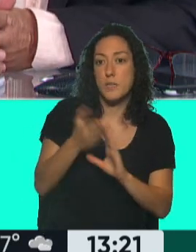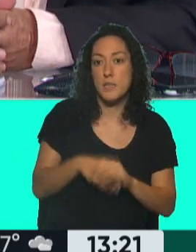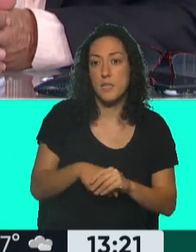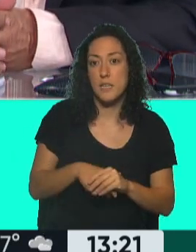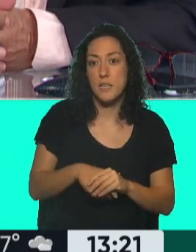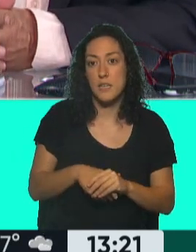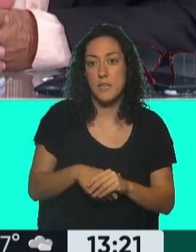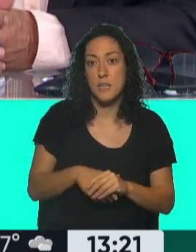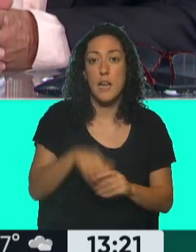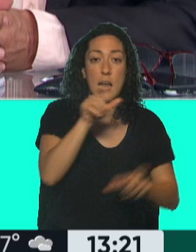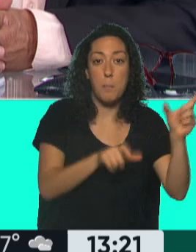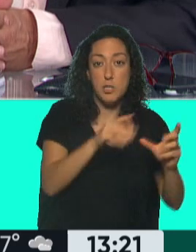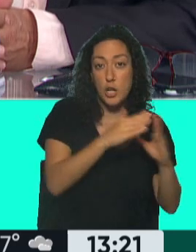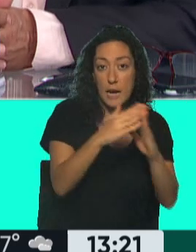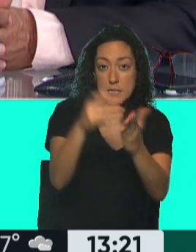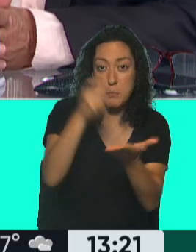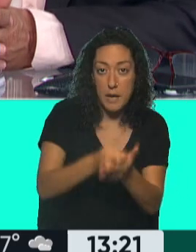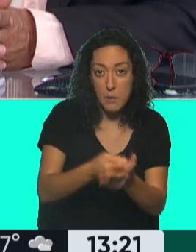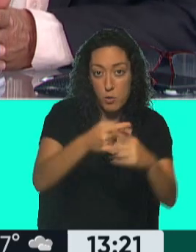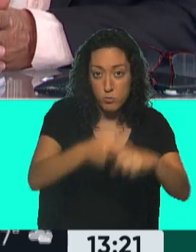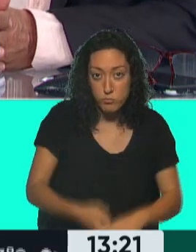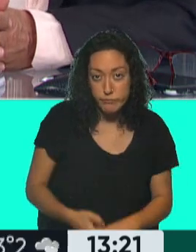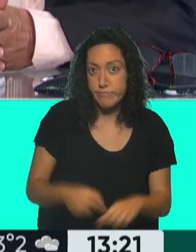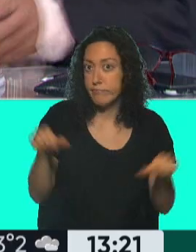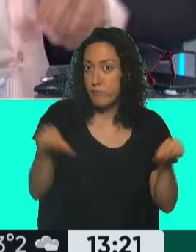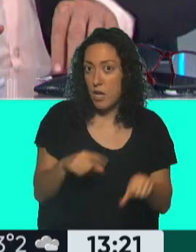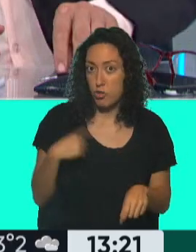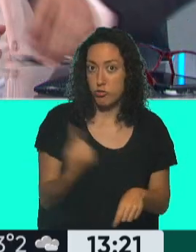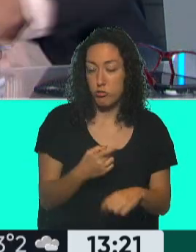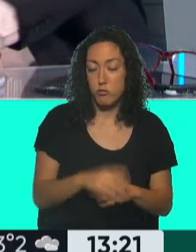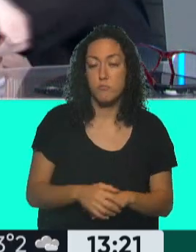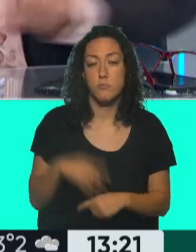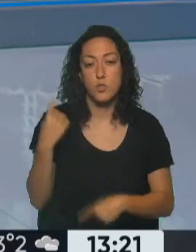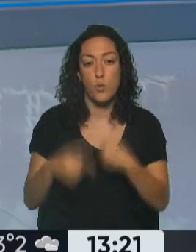la cosa no resultó muy bien para los usuarios si hacemos la cuenta final no gracias rulo seguimos de esta manera